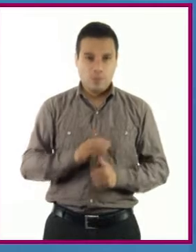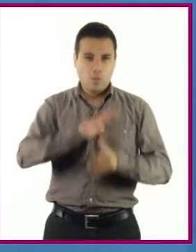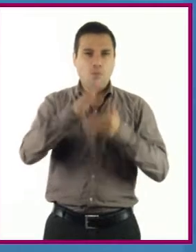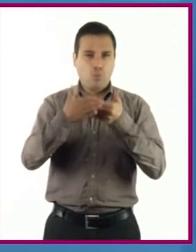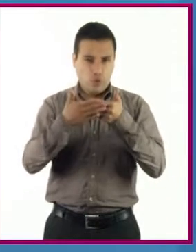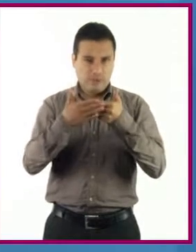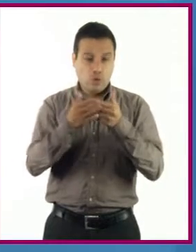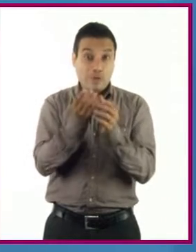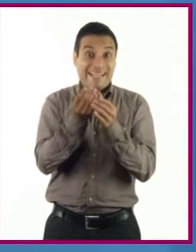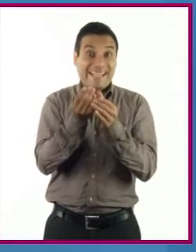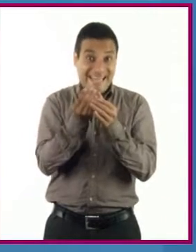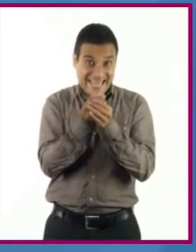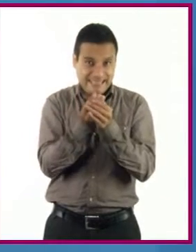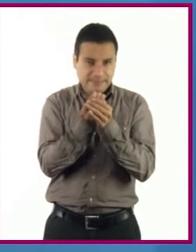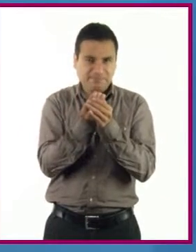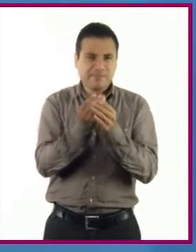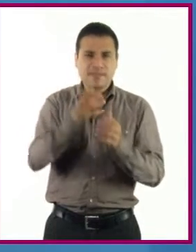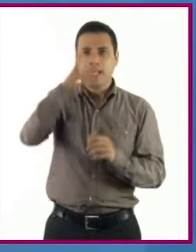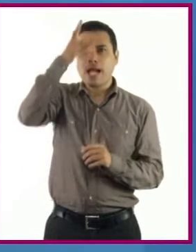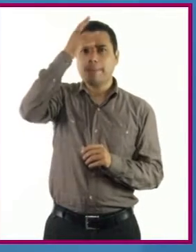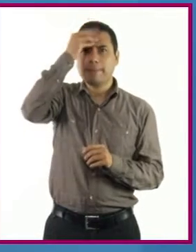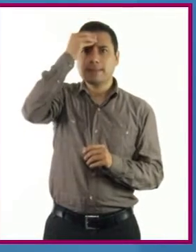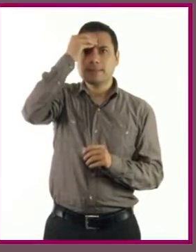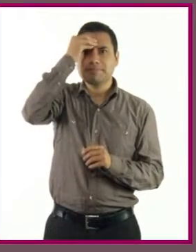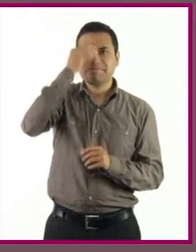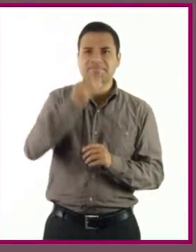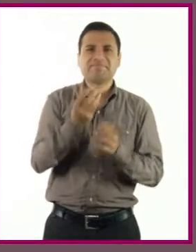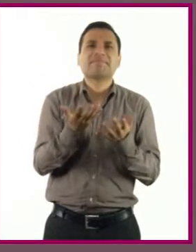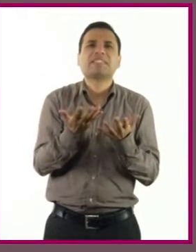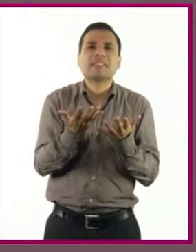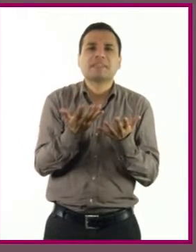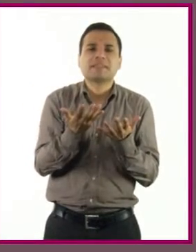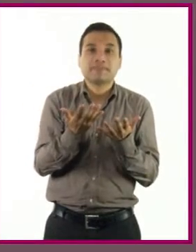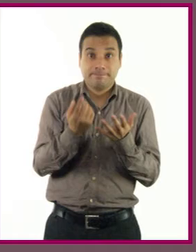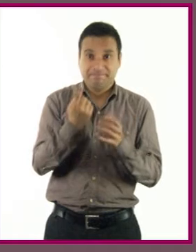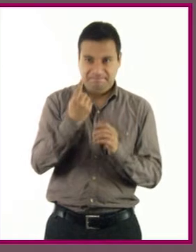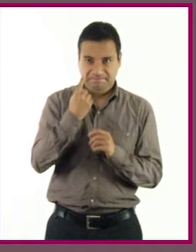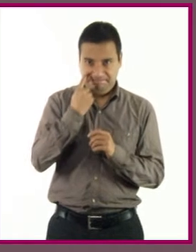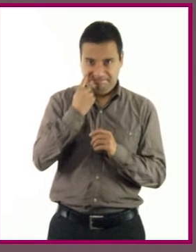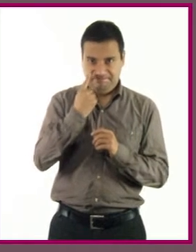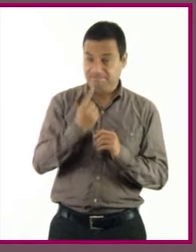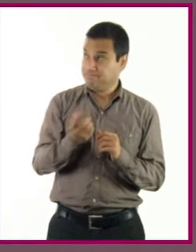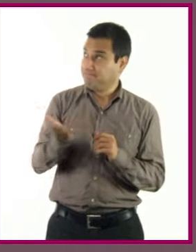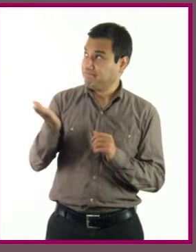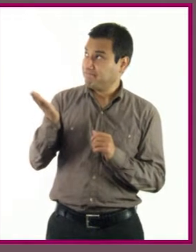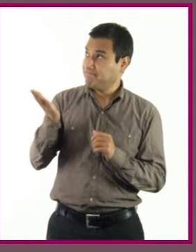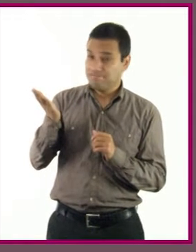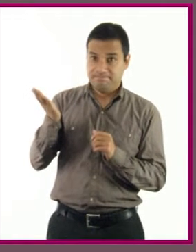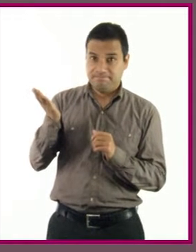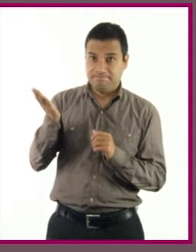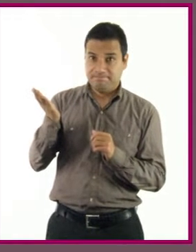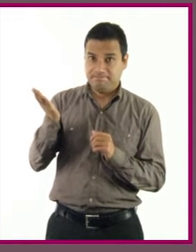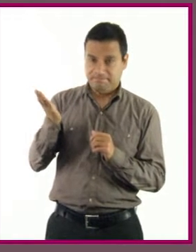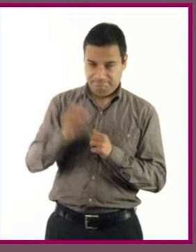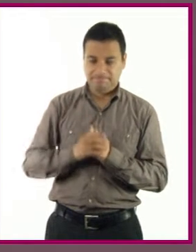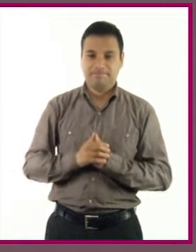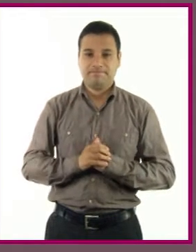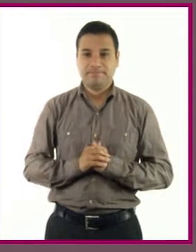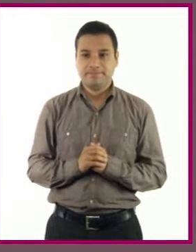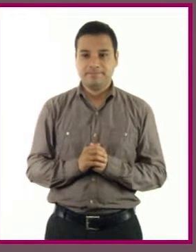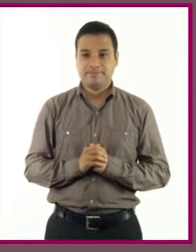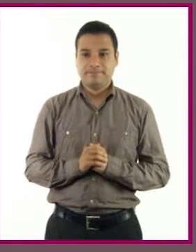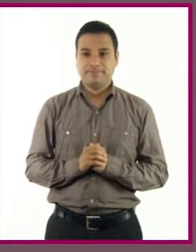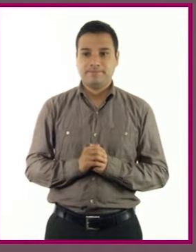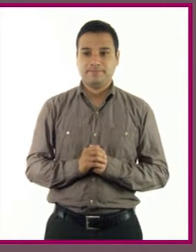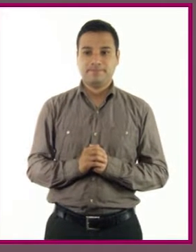sesiones, nuestro aprendizaje esperado será: reconoce los movimientos a favor de los derechos